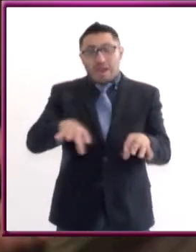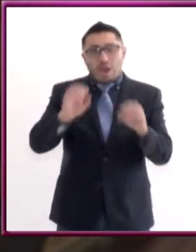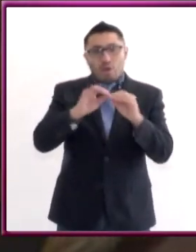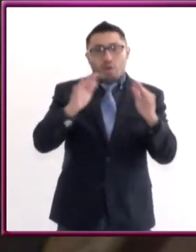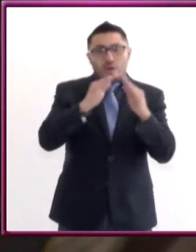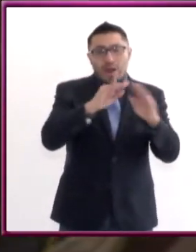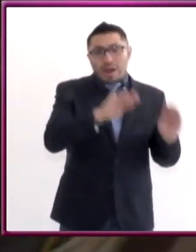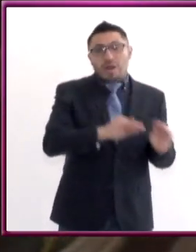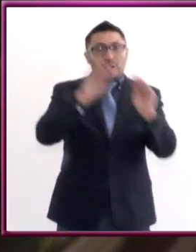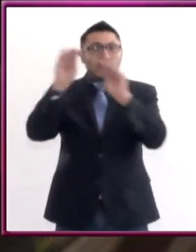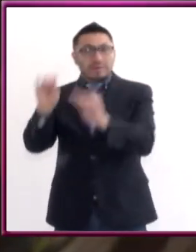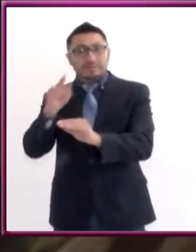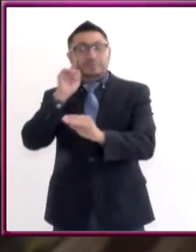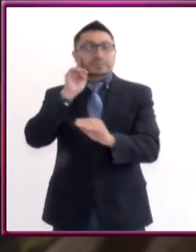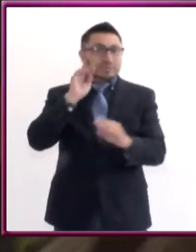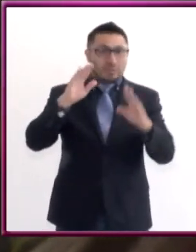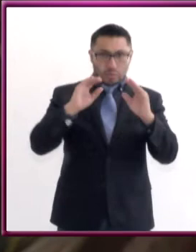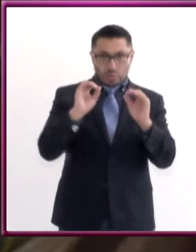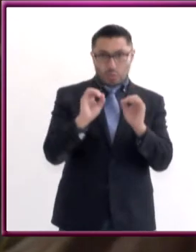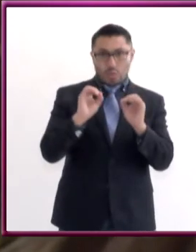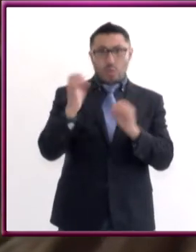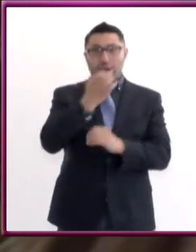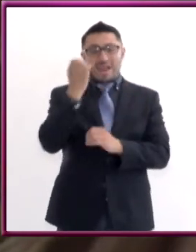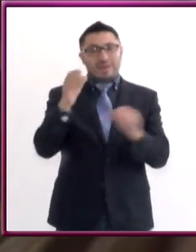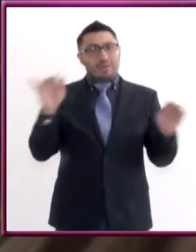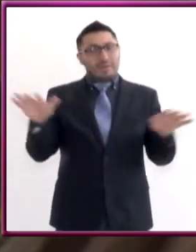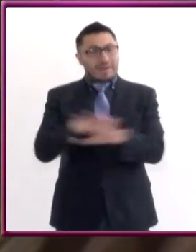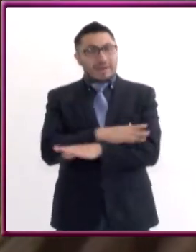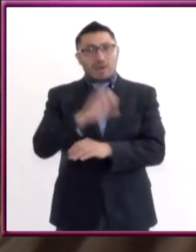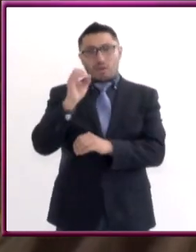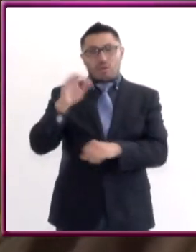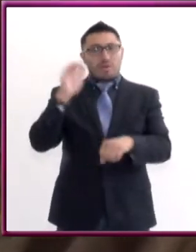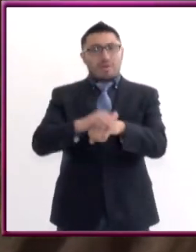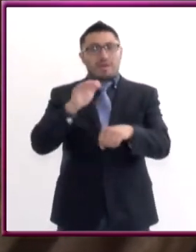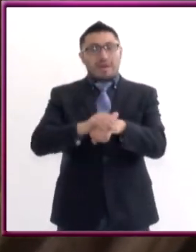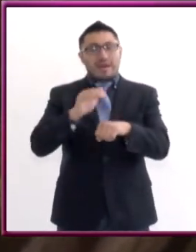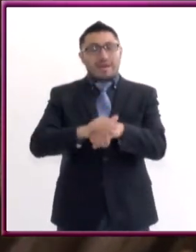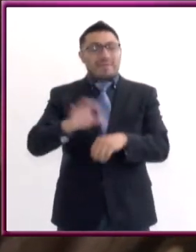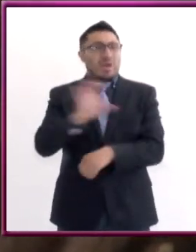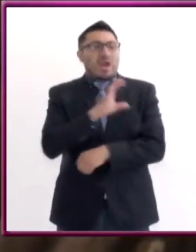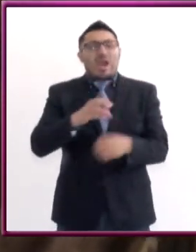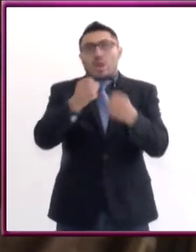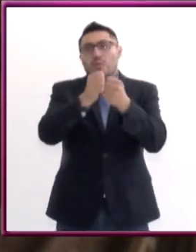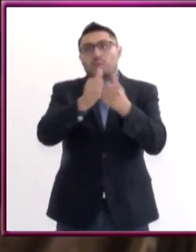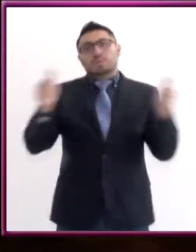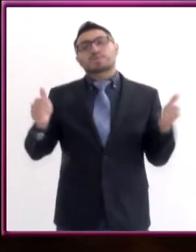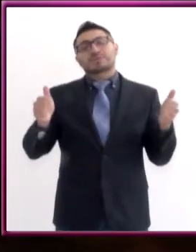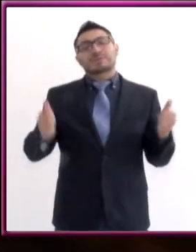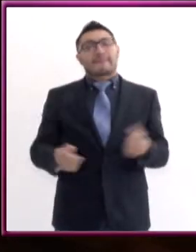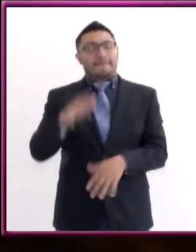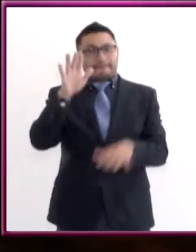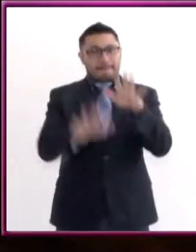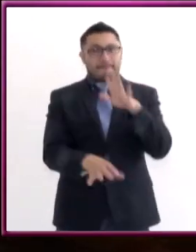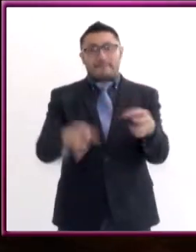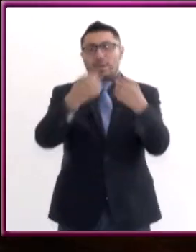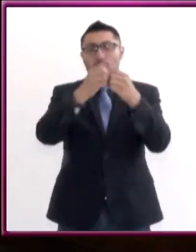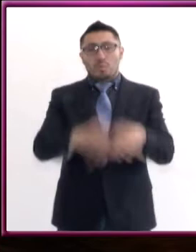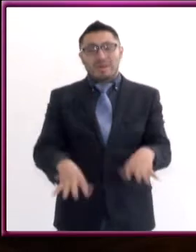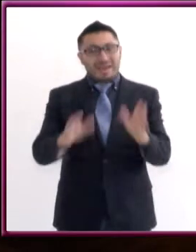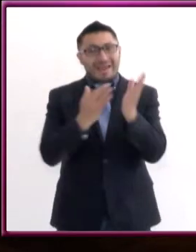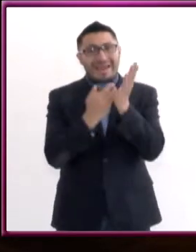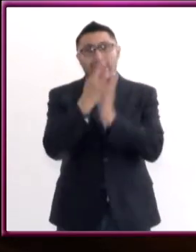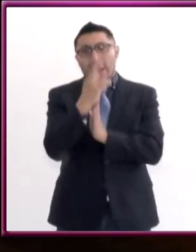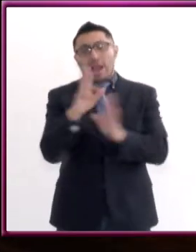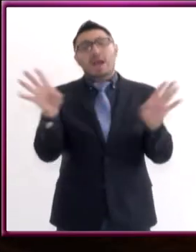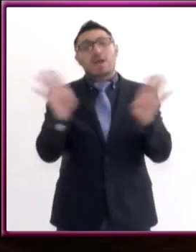que queríamos mucho, o cambiamos de escuela, o nos dejamos de llevar con ese amigo o amiga que adorábamos. A veces las pérdidas